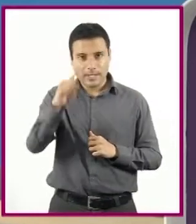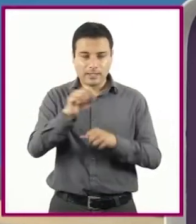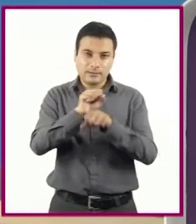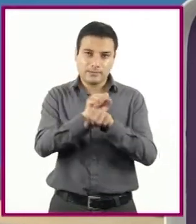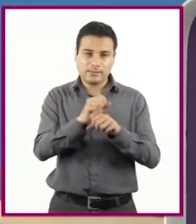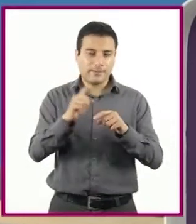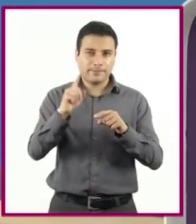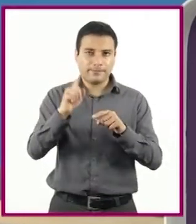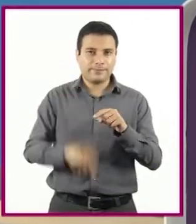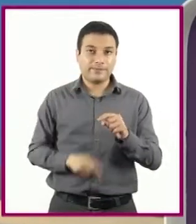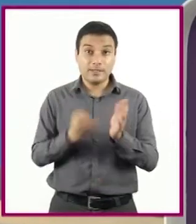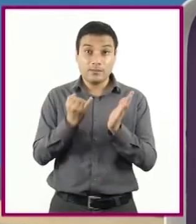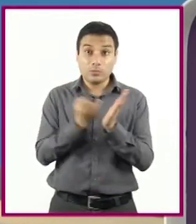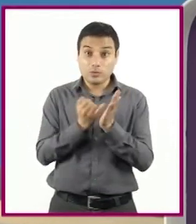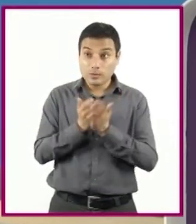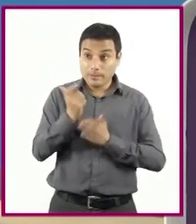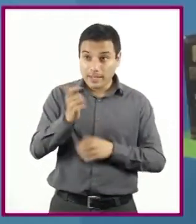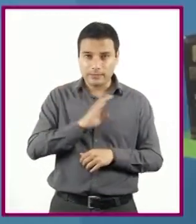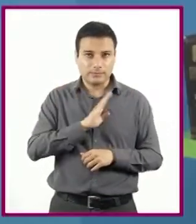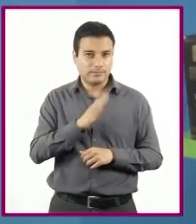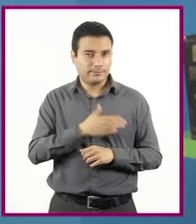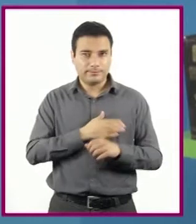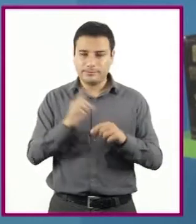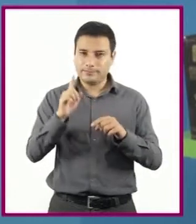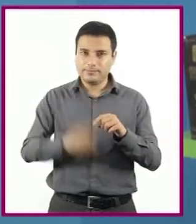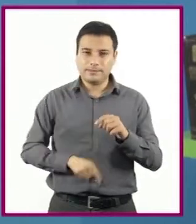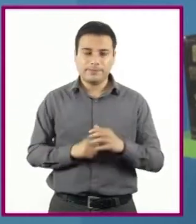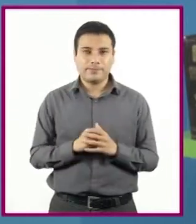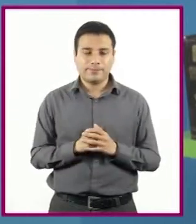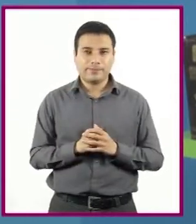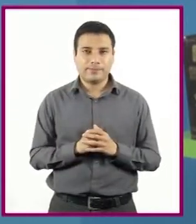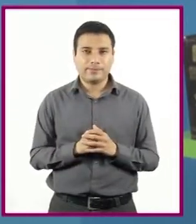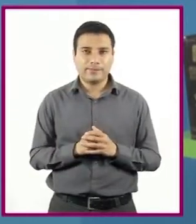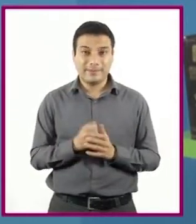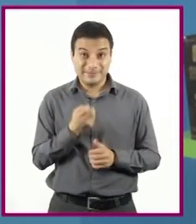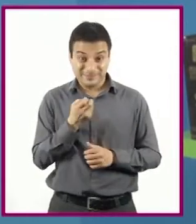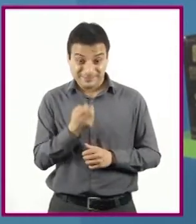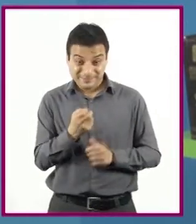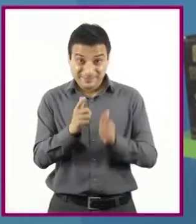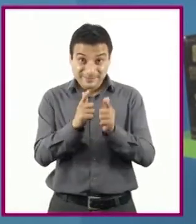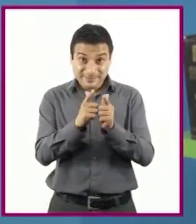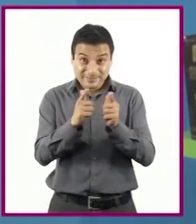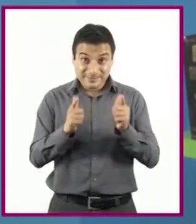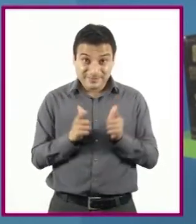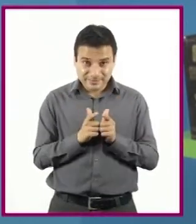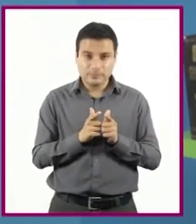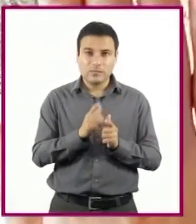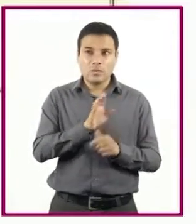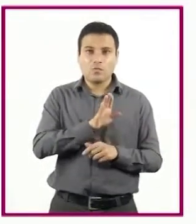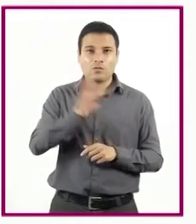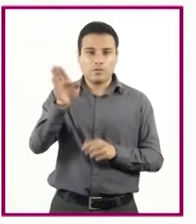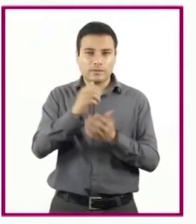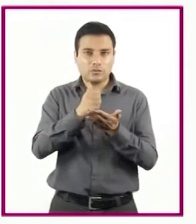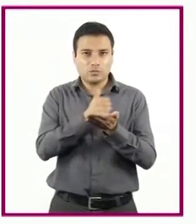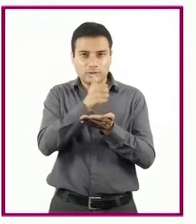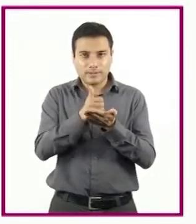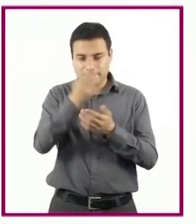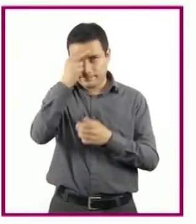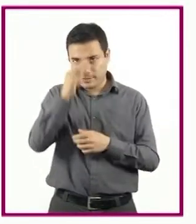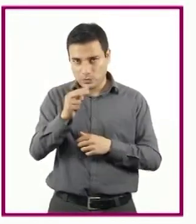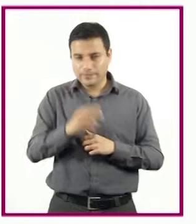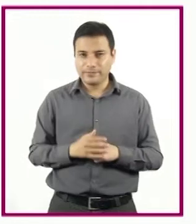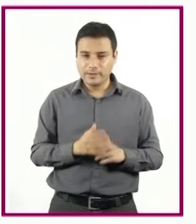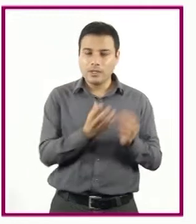la supresión del tributo y varios estancos. El contingente se dirigió hacia la Ciudad de México. Durante el